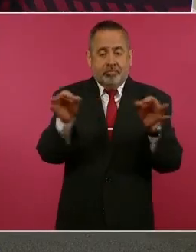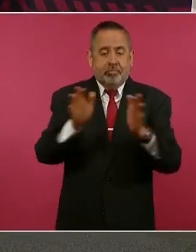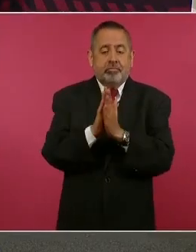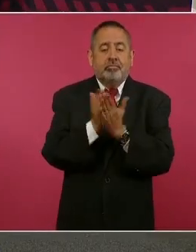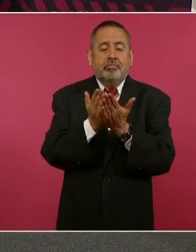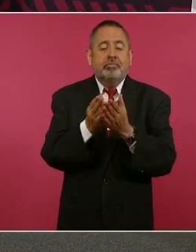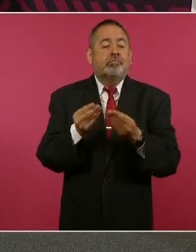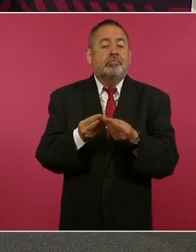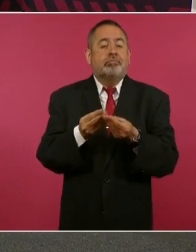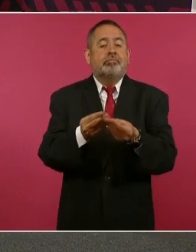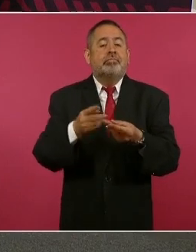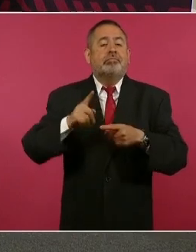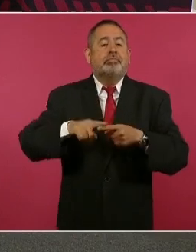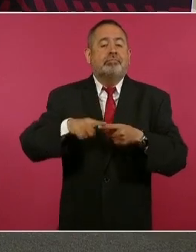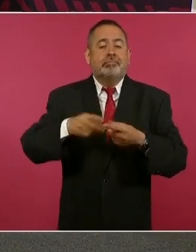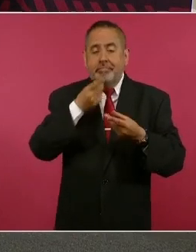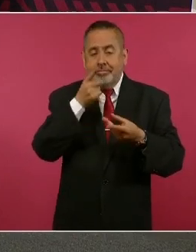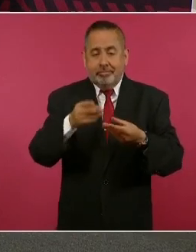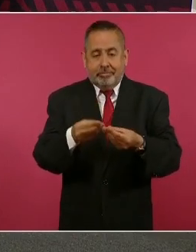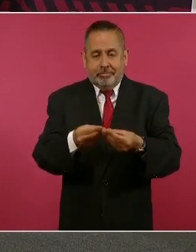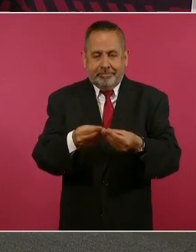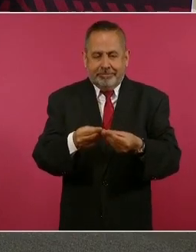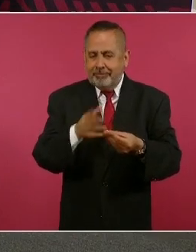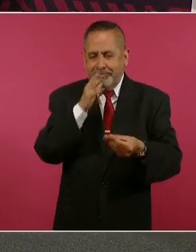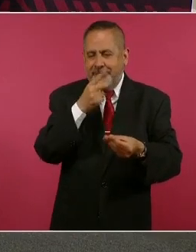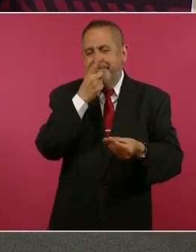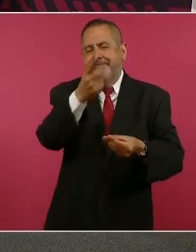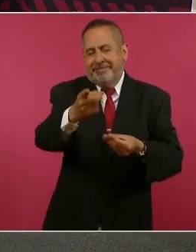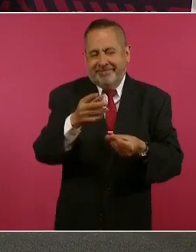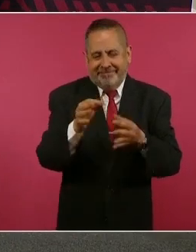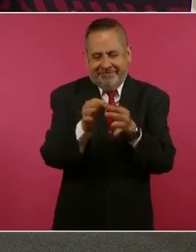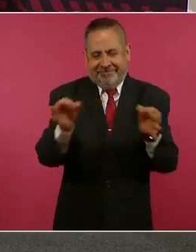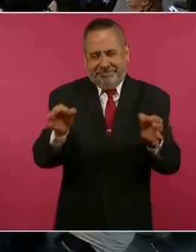libros, sí, pero no la puedo decir.